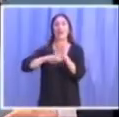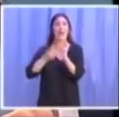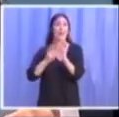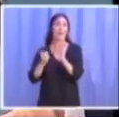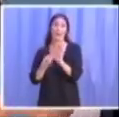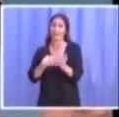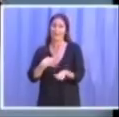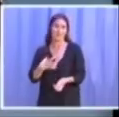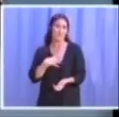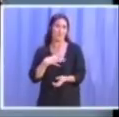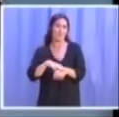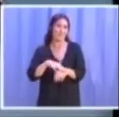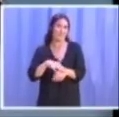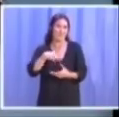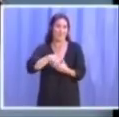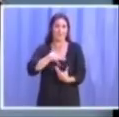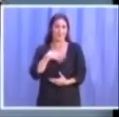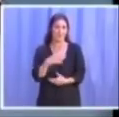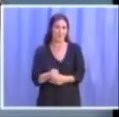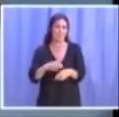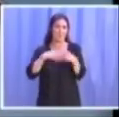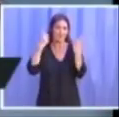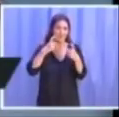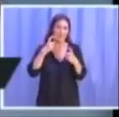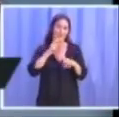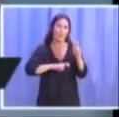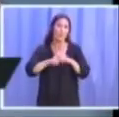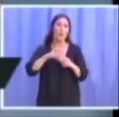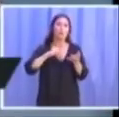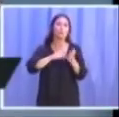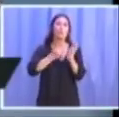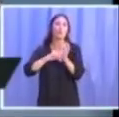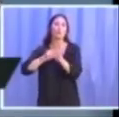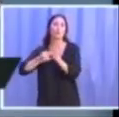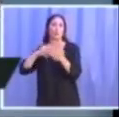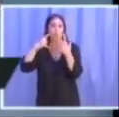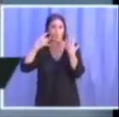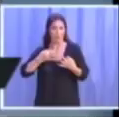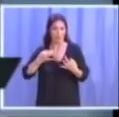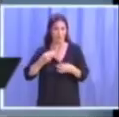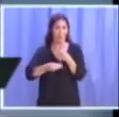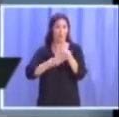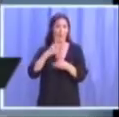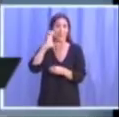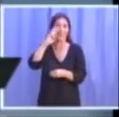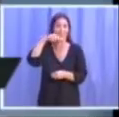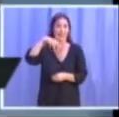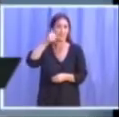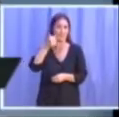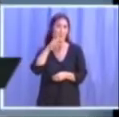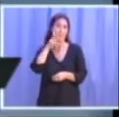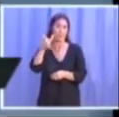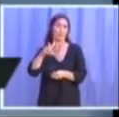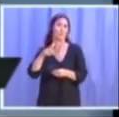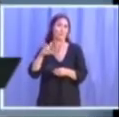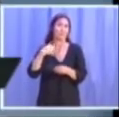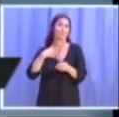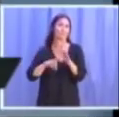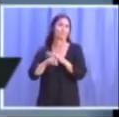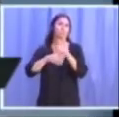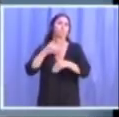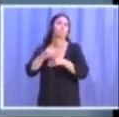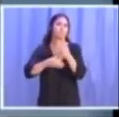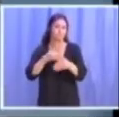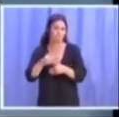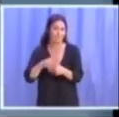al ayuntamiento y trabajar con las leyes y dar soluciones reales, que es lo que hizo Carmena y por eso pudo seguir adelante. Y recuerdo, Sánchez